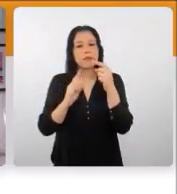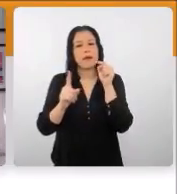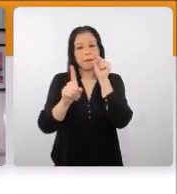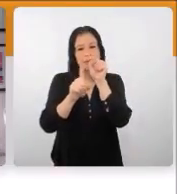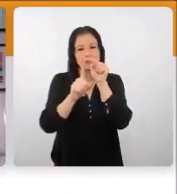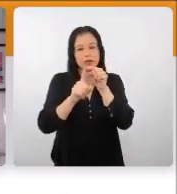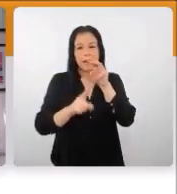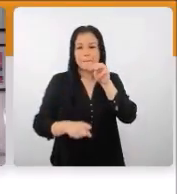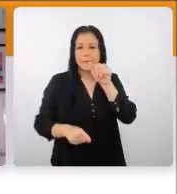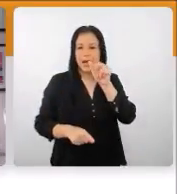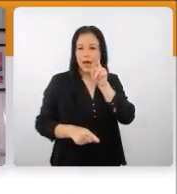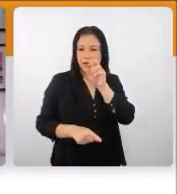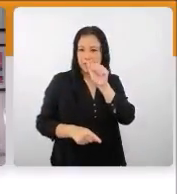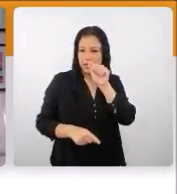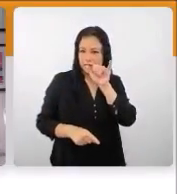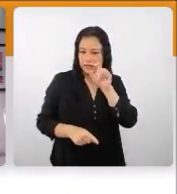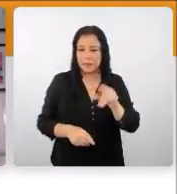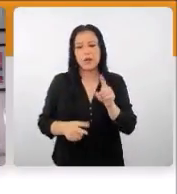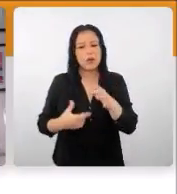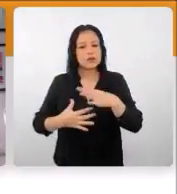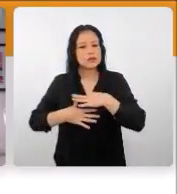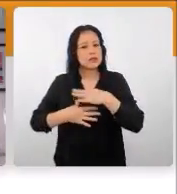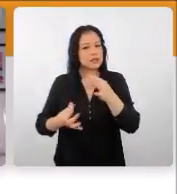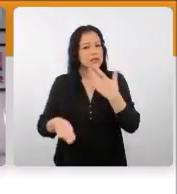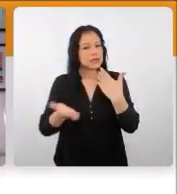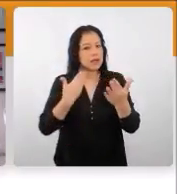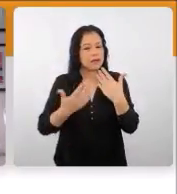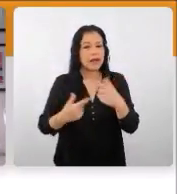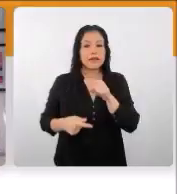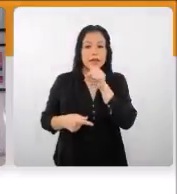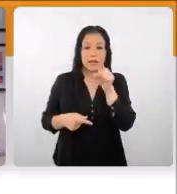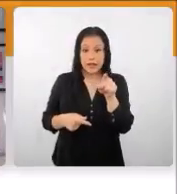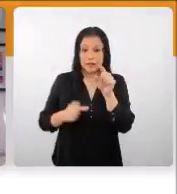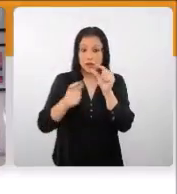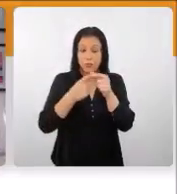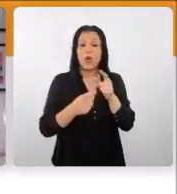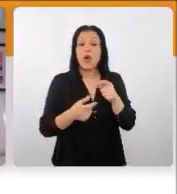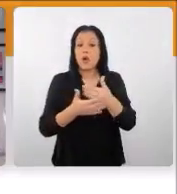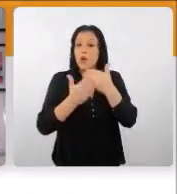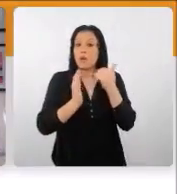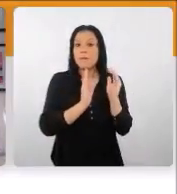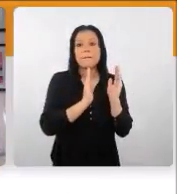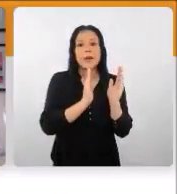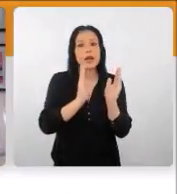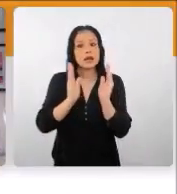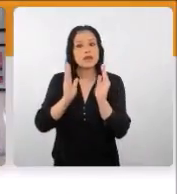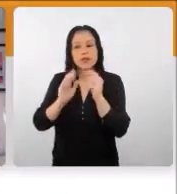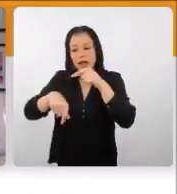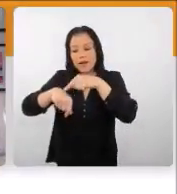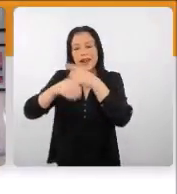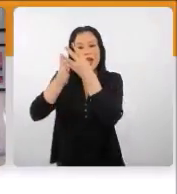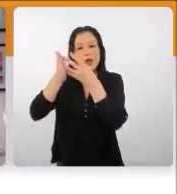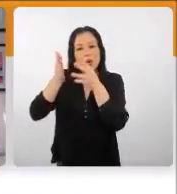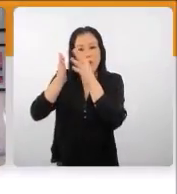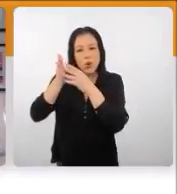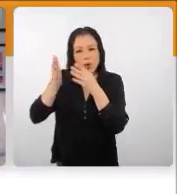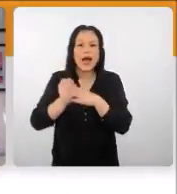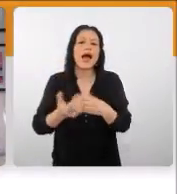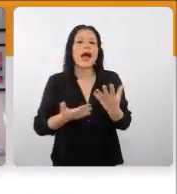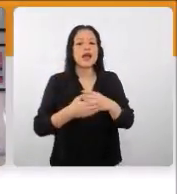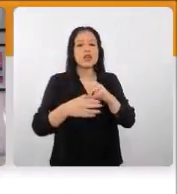Marisabel, pero un poco es interesante hablar de que ellos son bastante planificados. Entonces, se programan, se habla de unas